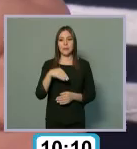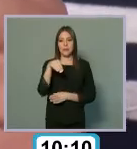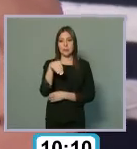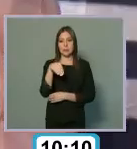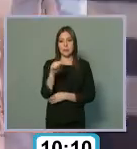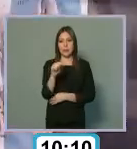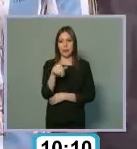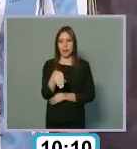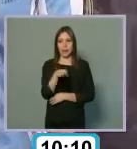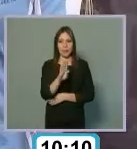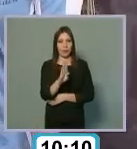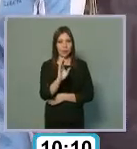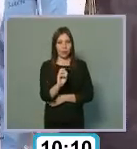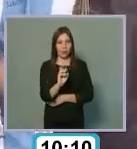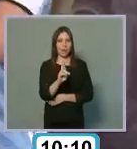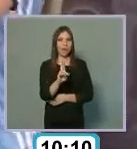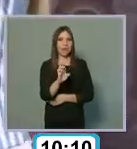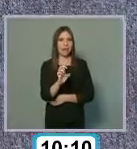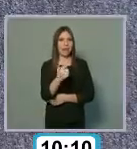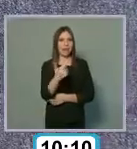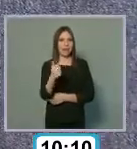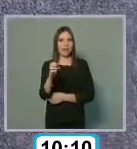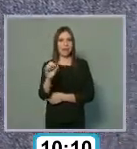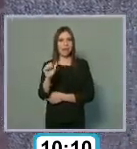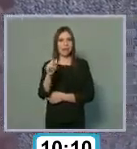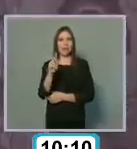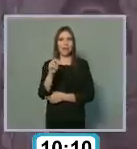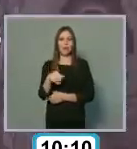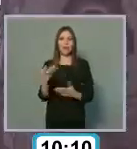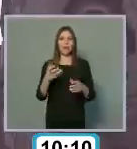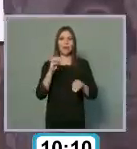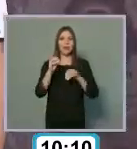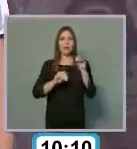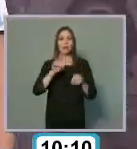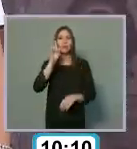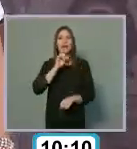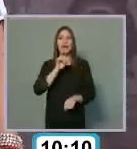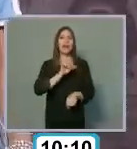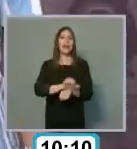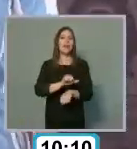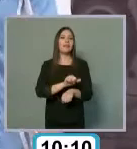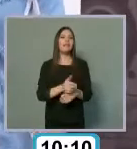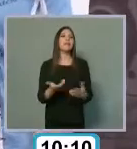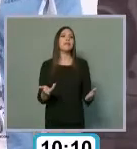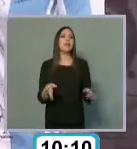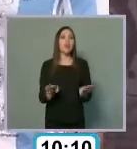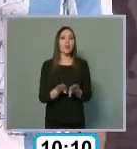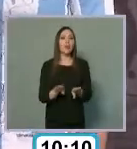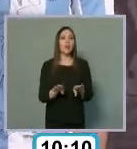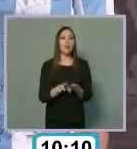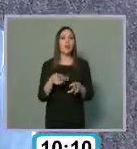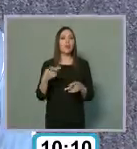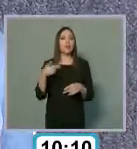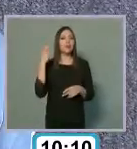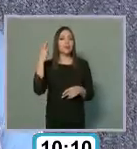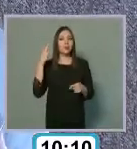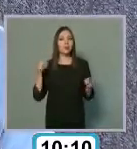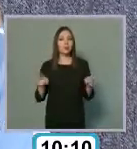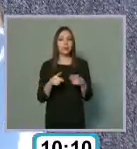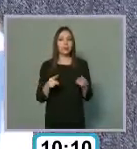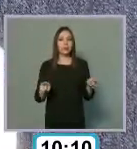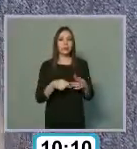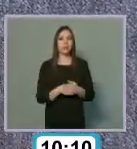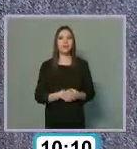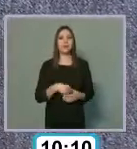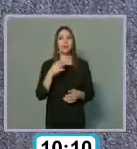Mambo Reggaetón. A ver, cuéntanos. Hecho por una argentina. A ver, cuéntanos de esta onda musical. Es el género urbano,